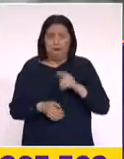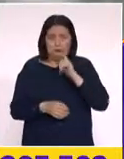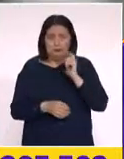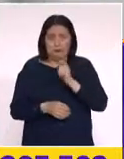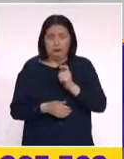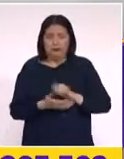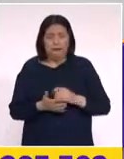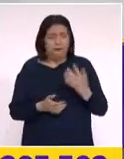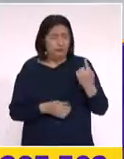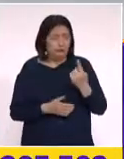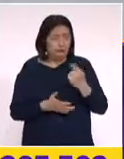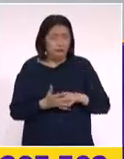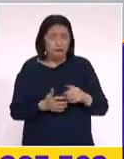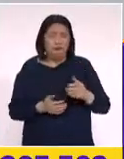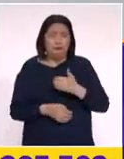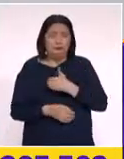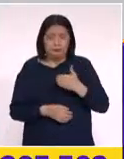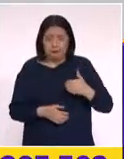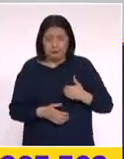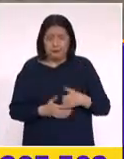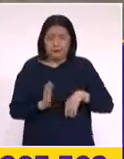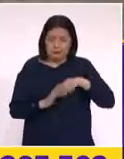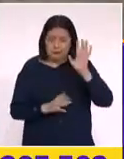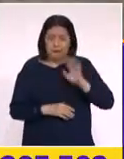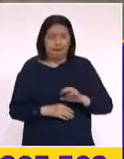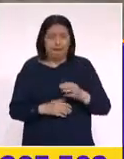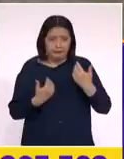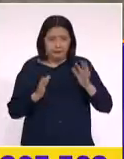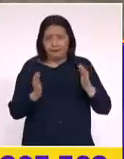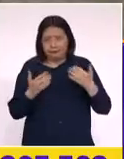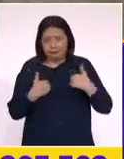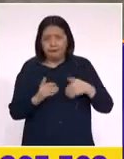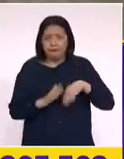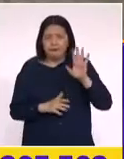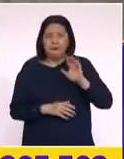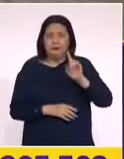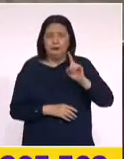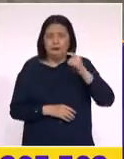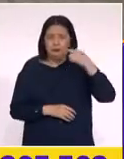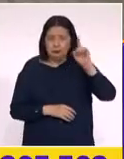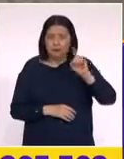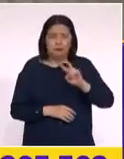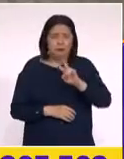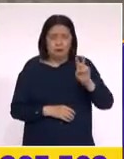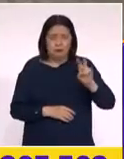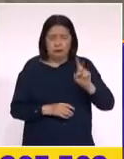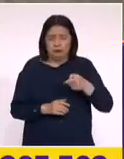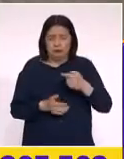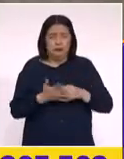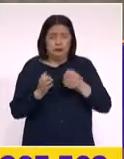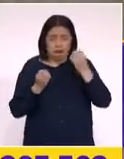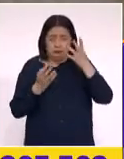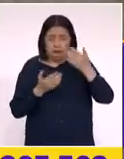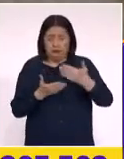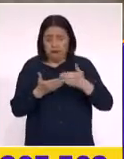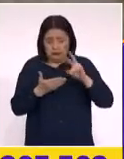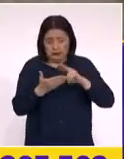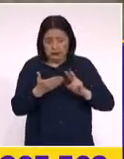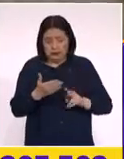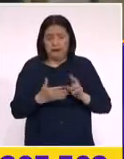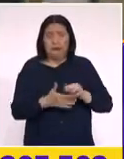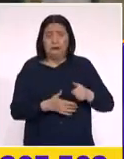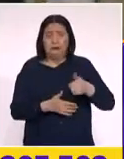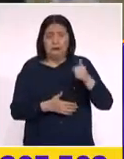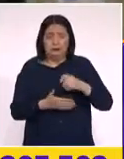Ucrania. Solamente Polonia ha recibido más de ya viene recibiendo más de 1.200.000 personas. Según datos que leí ayer de las